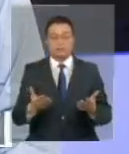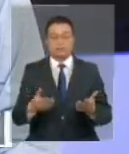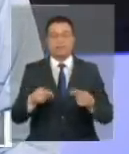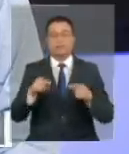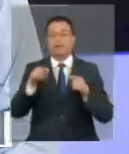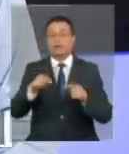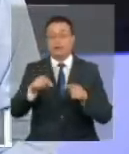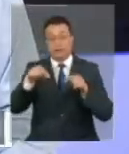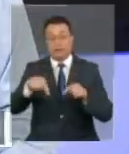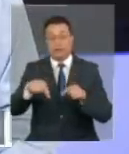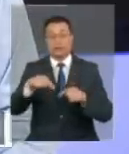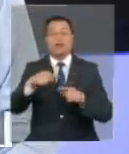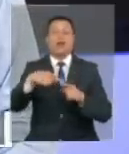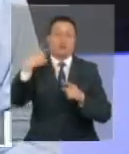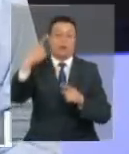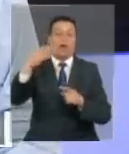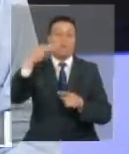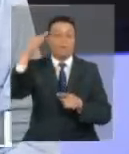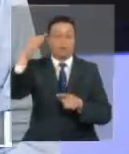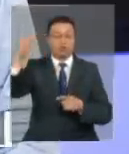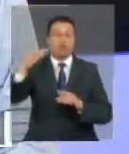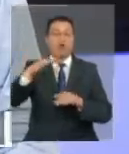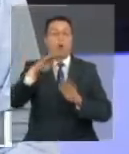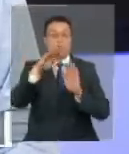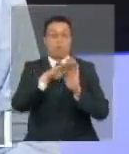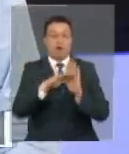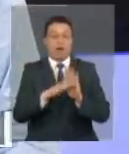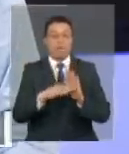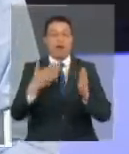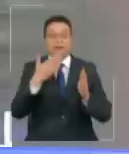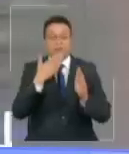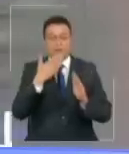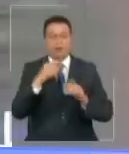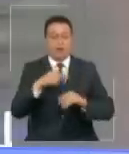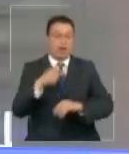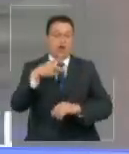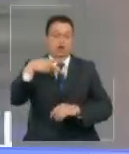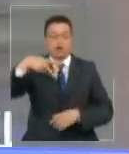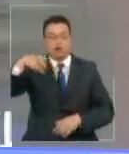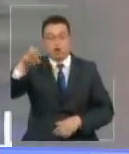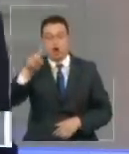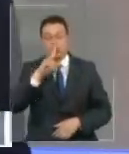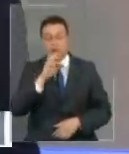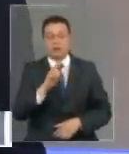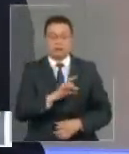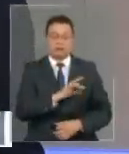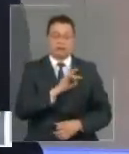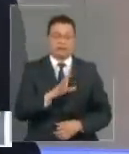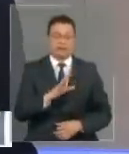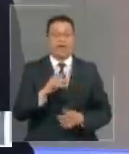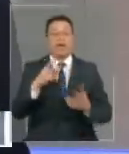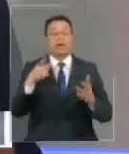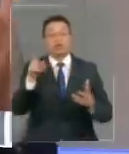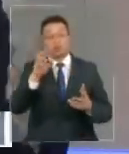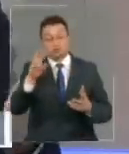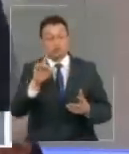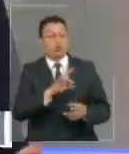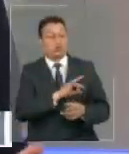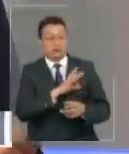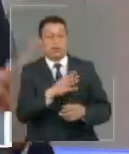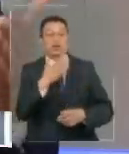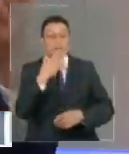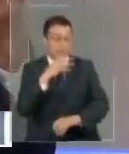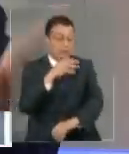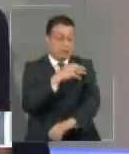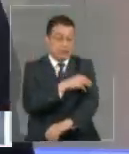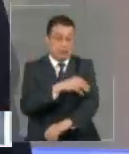sacrilegio y pasa a recibir la hostia? Bueno, además este candidato no sabe mucho de la historia del alcalde ni de la historia